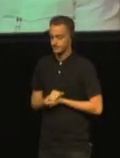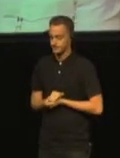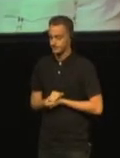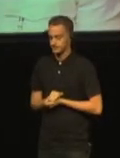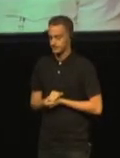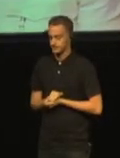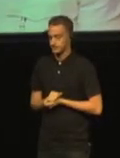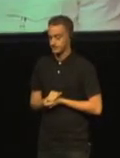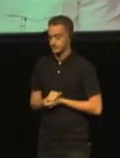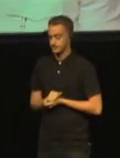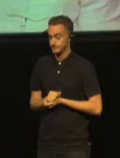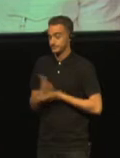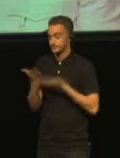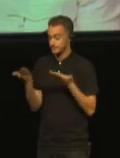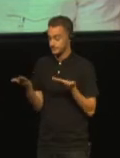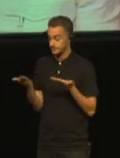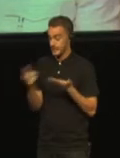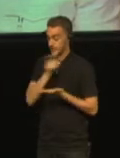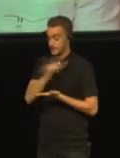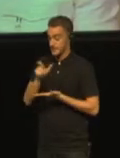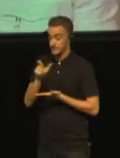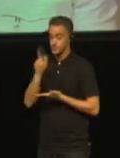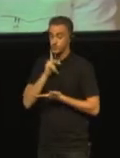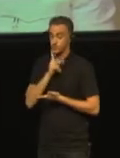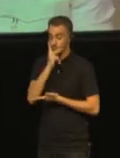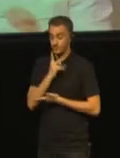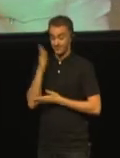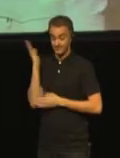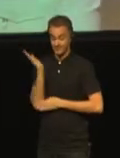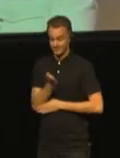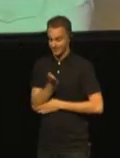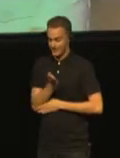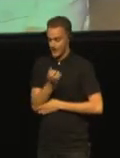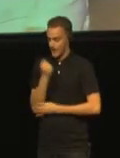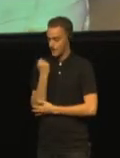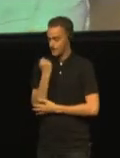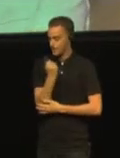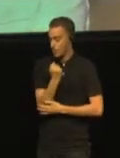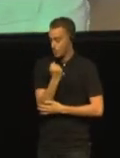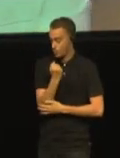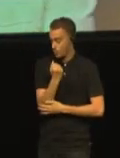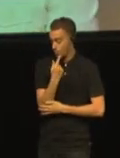Esto significa que las personas afectadas de sordoceguera no recibirán un apoyo apropiado.